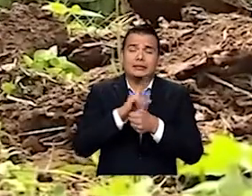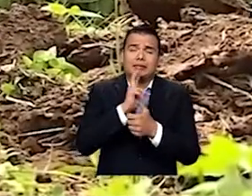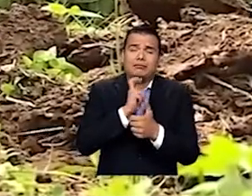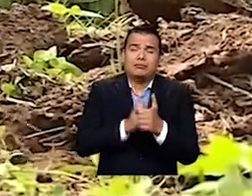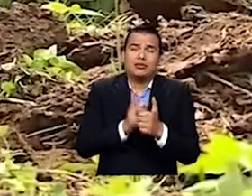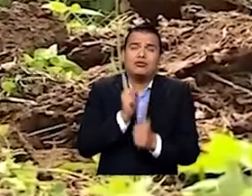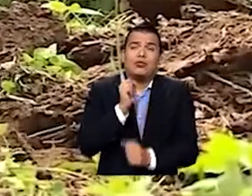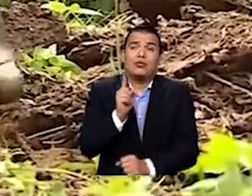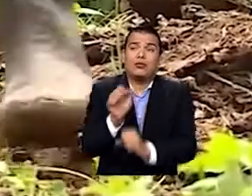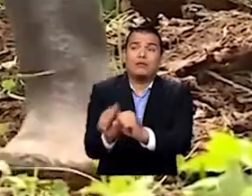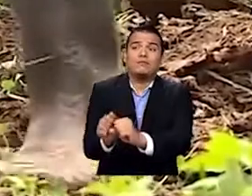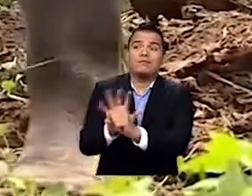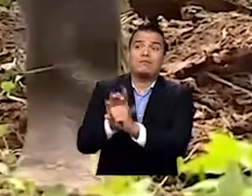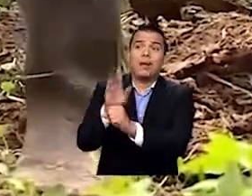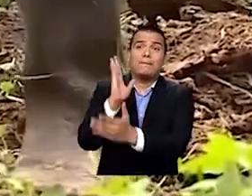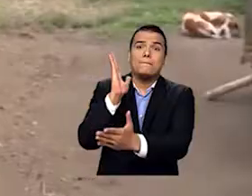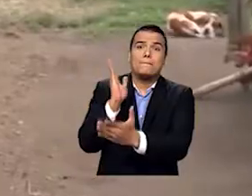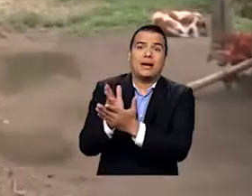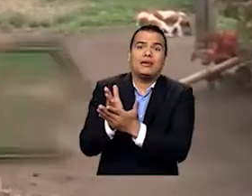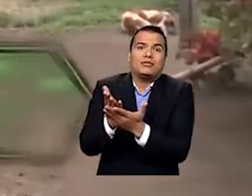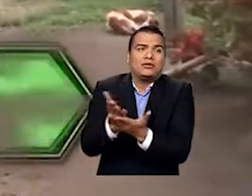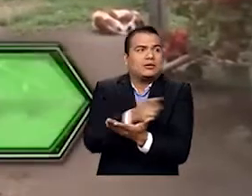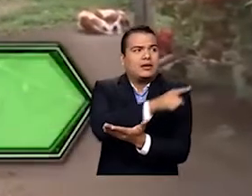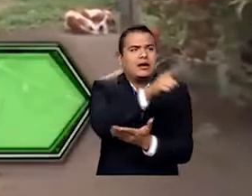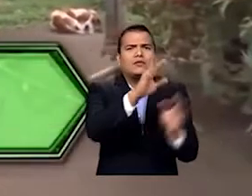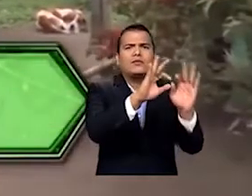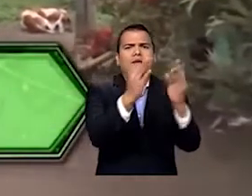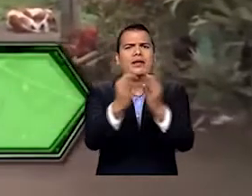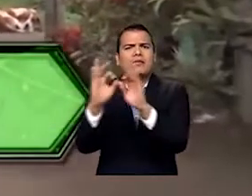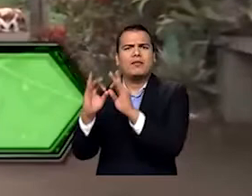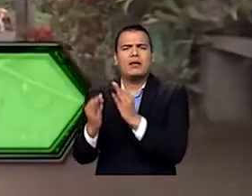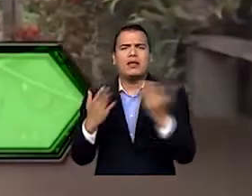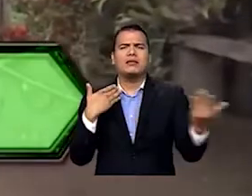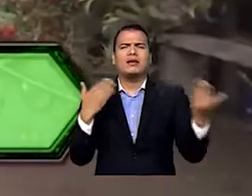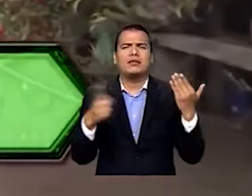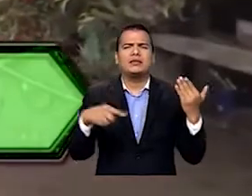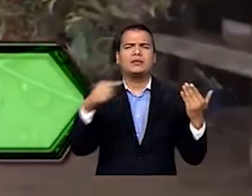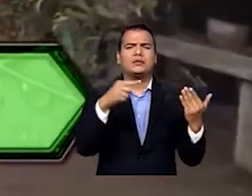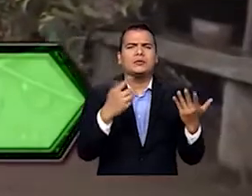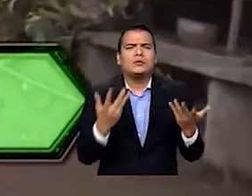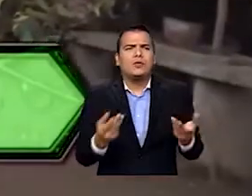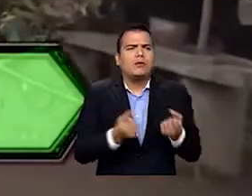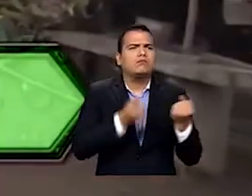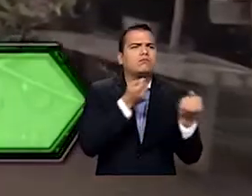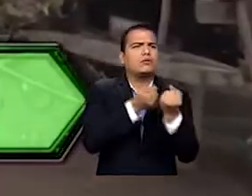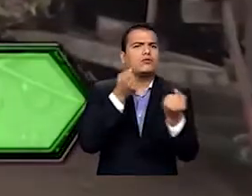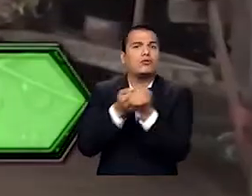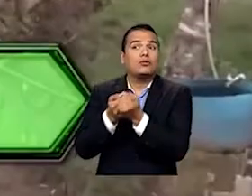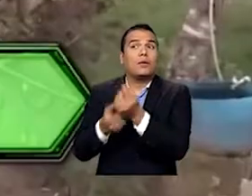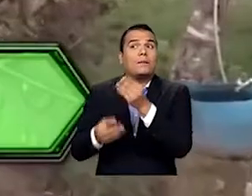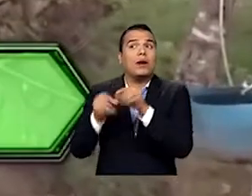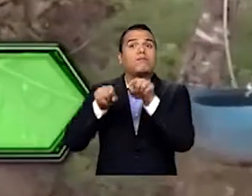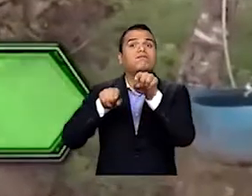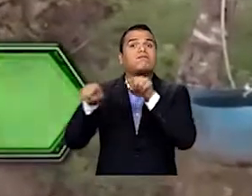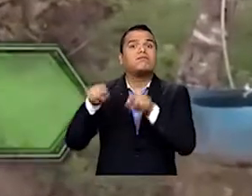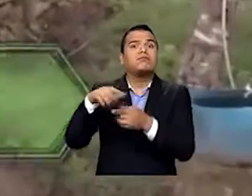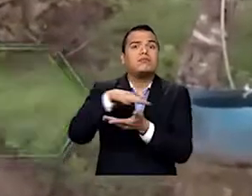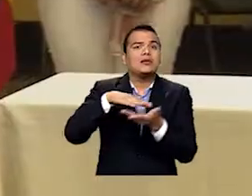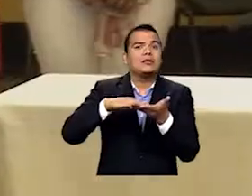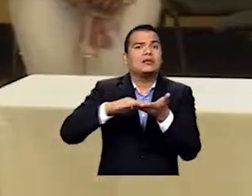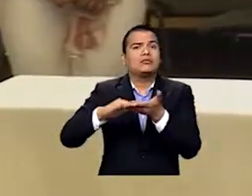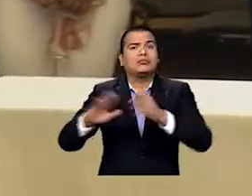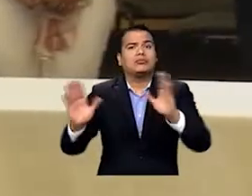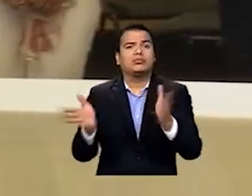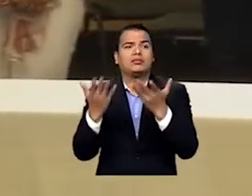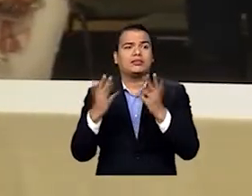pospandemia, garantizando la seguridad alimentaria de las familias campesinas menos favorecidas al tiempo que se restauran los ecosistemas, es el objetivo del acuerdo